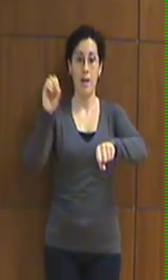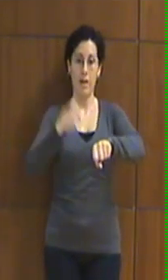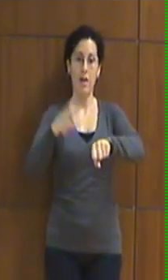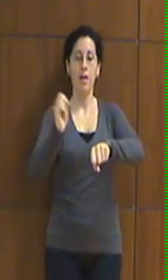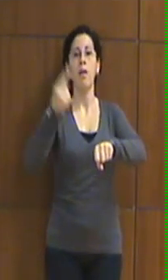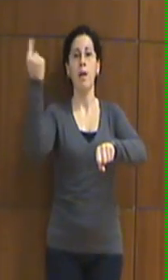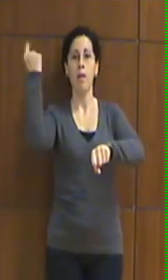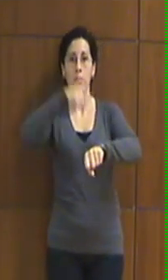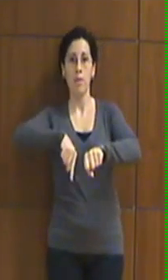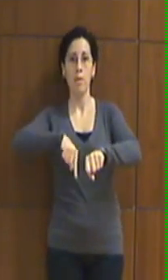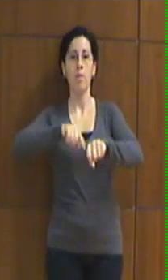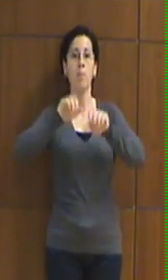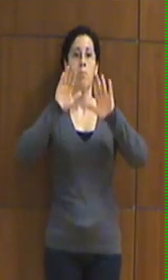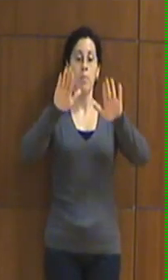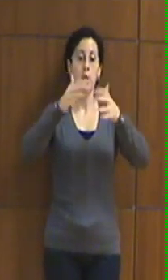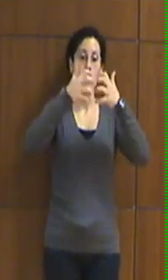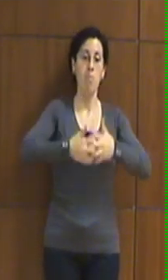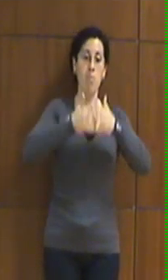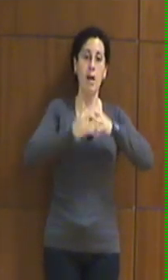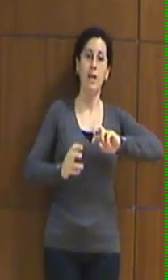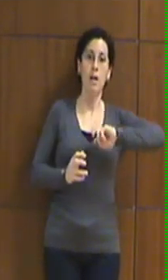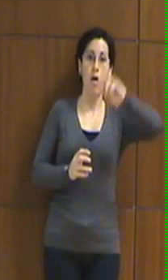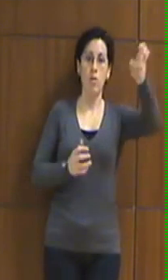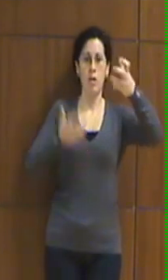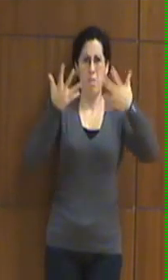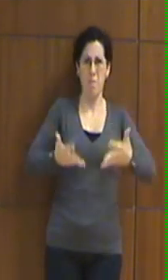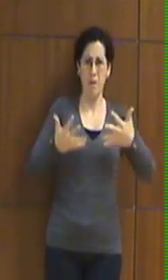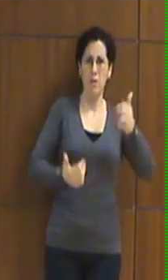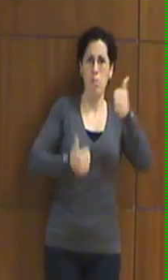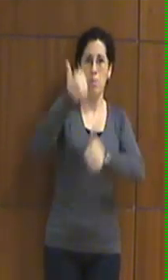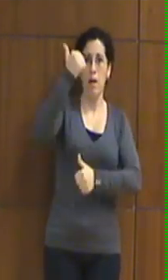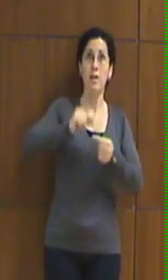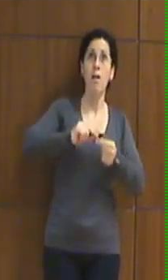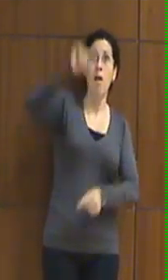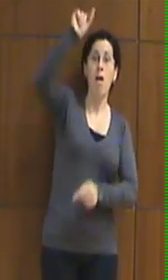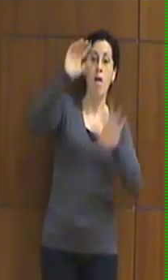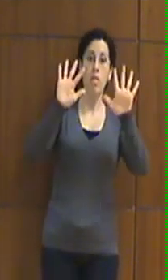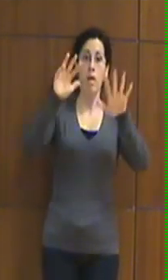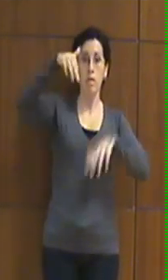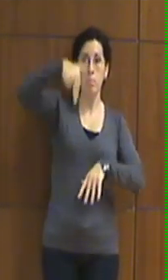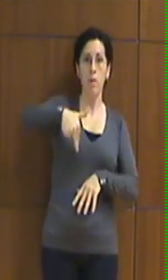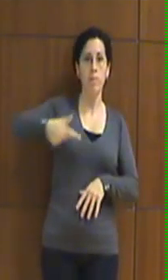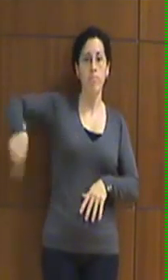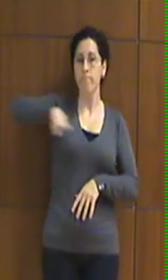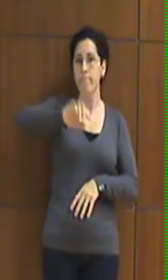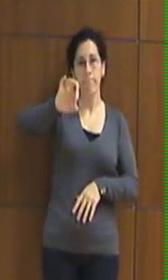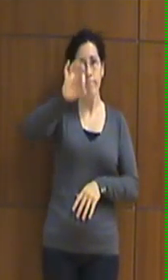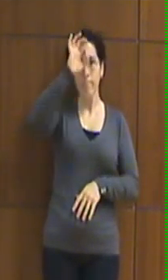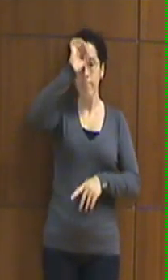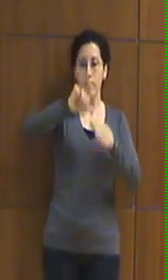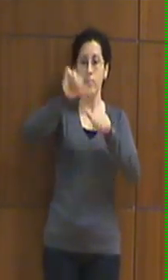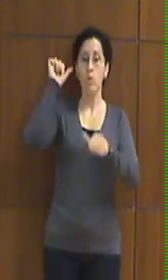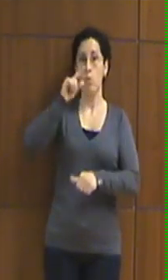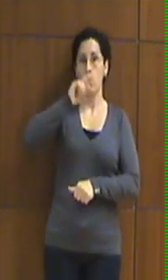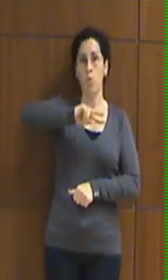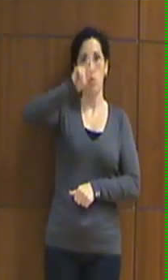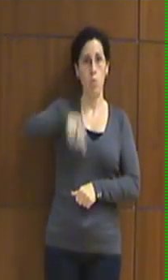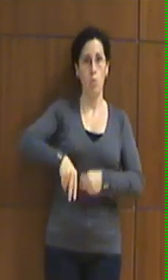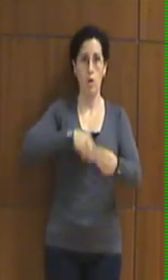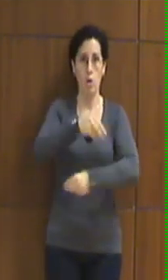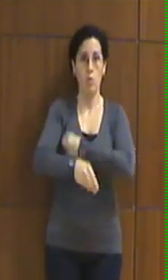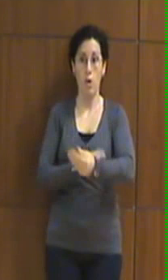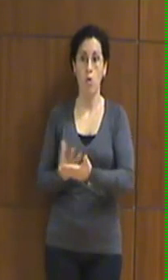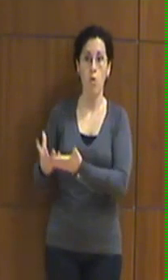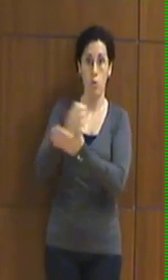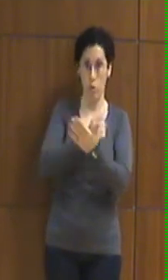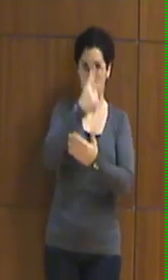manejar las trilaterales, ¿no?, que son unas máquinas de 9 toneladas que suben a 10 metros de altura y que nunca ninguno de los usuarios, que todos tienen discapacidad